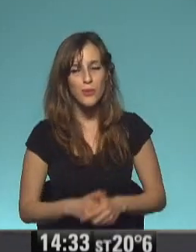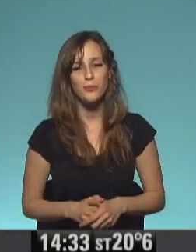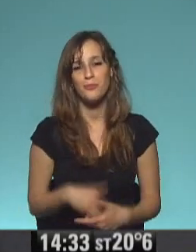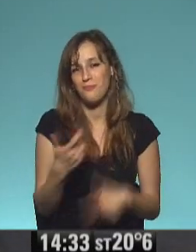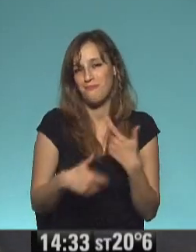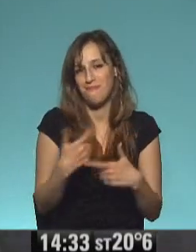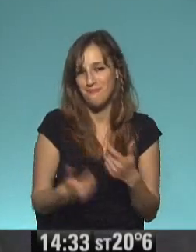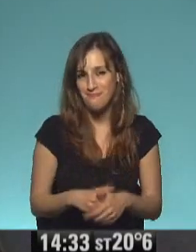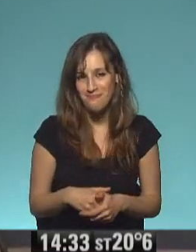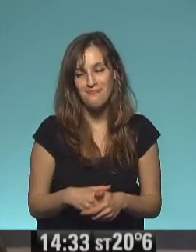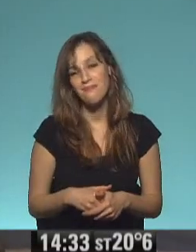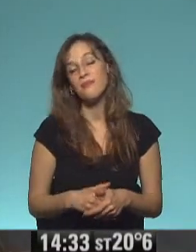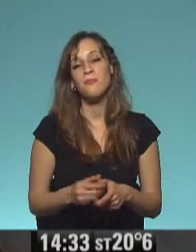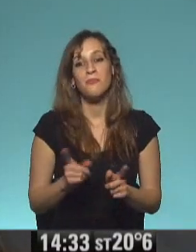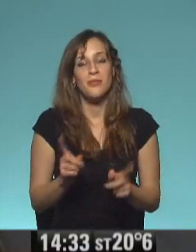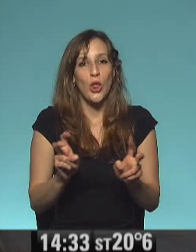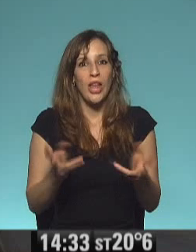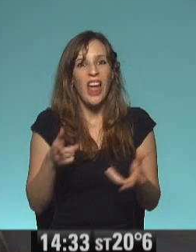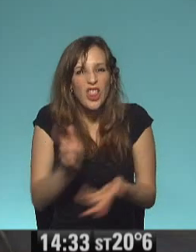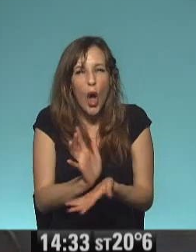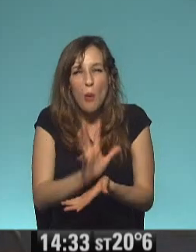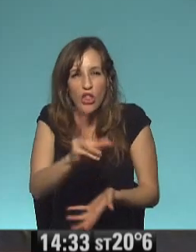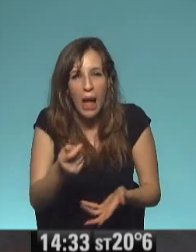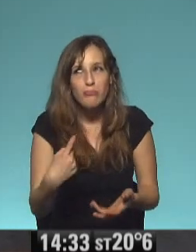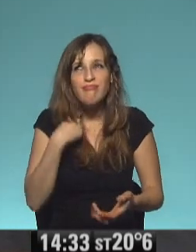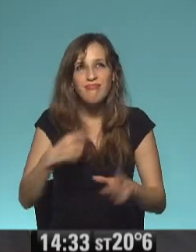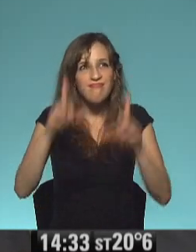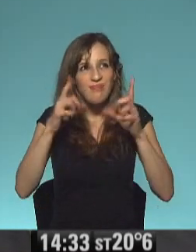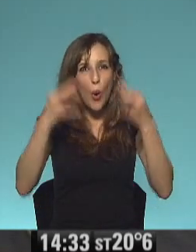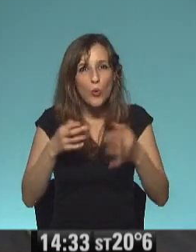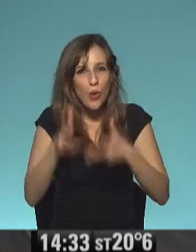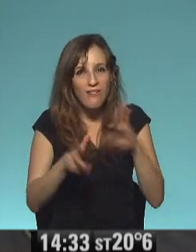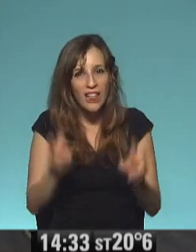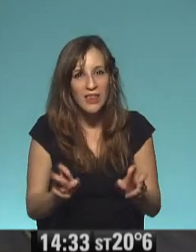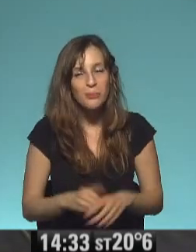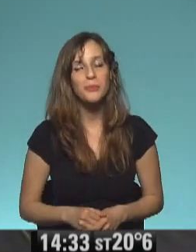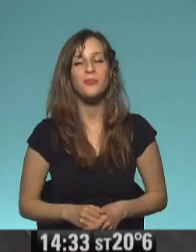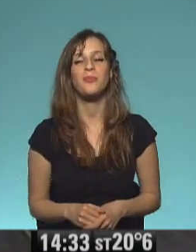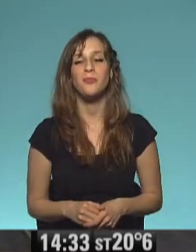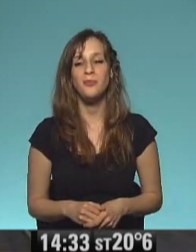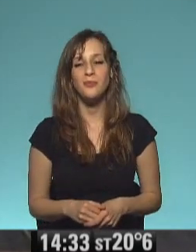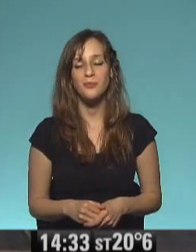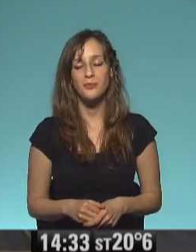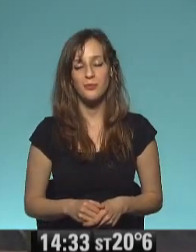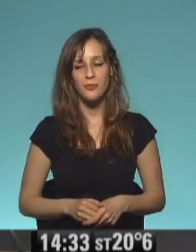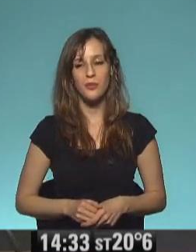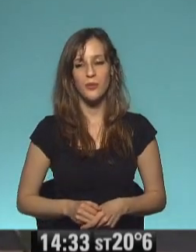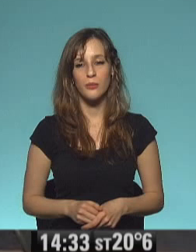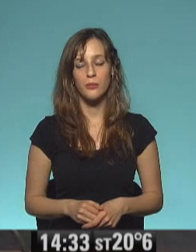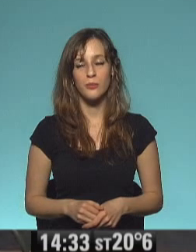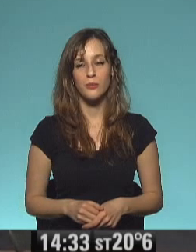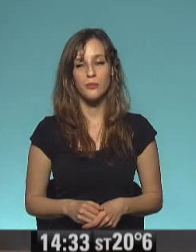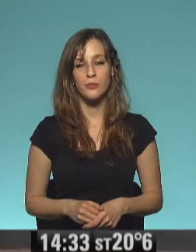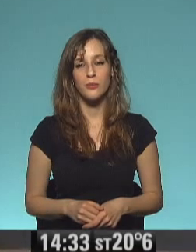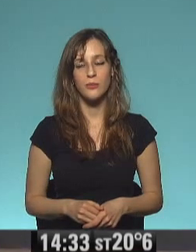que ellos saben. Todo esto es una trampa. Todo esto es una trampa. No, a ver.